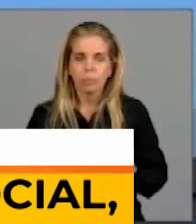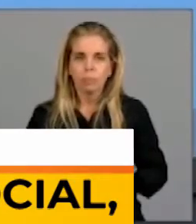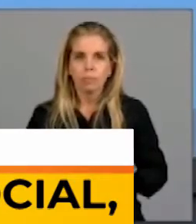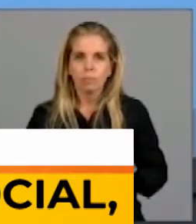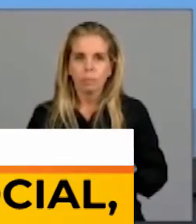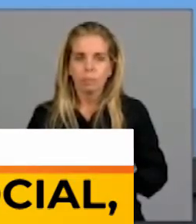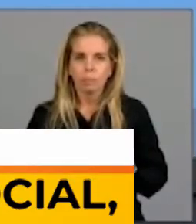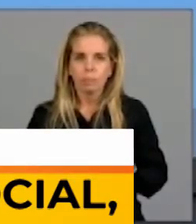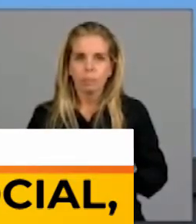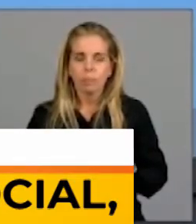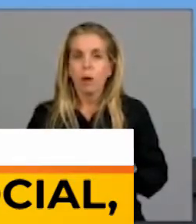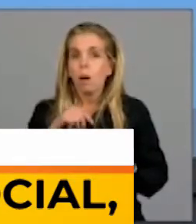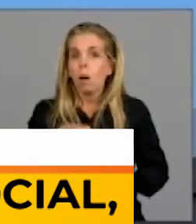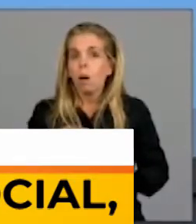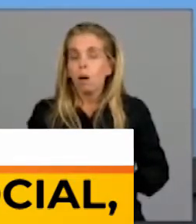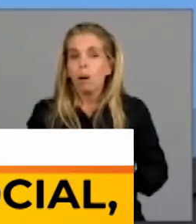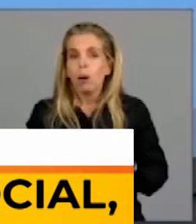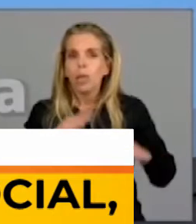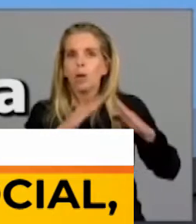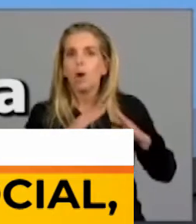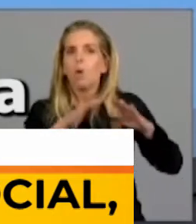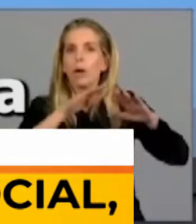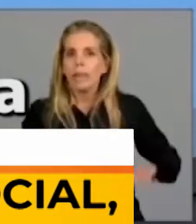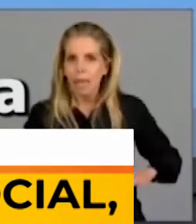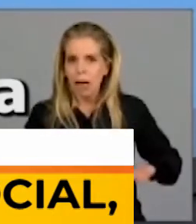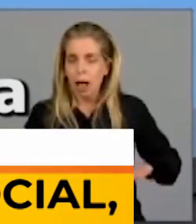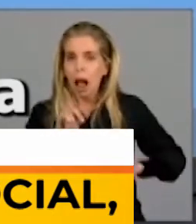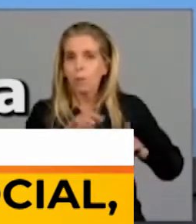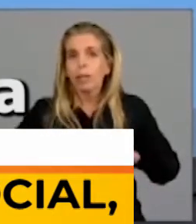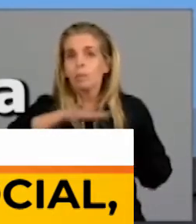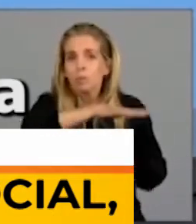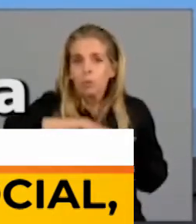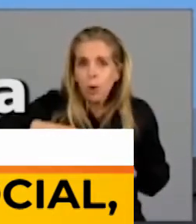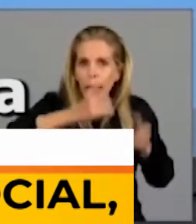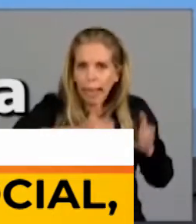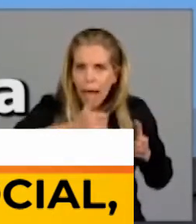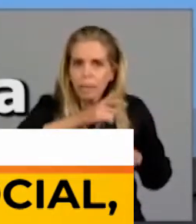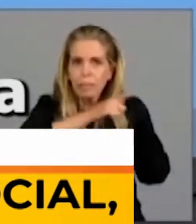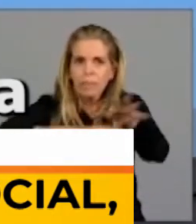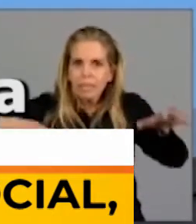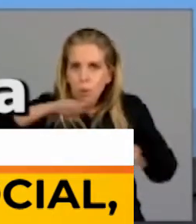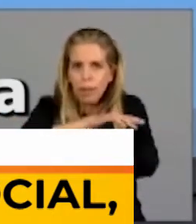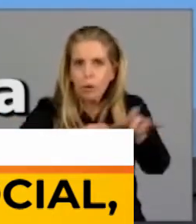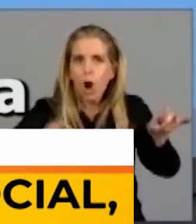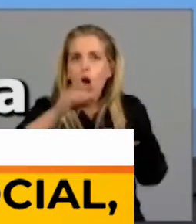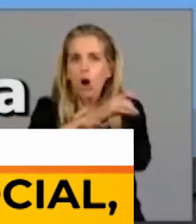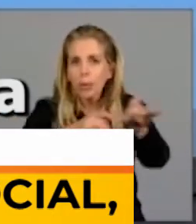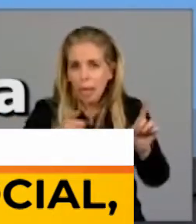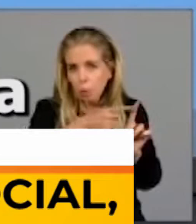Hoy tenemos en cuarentena zonas que tienen circulación comunitaria, es decir, que el virus ya se ha